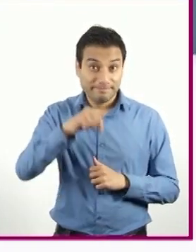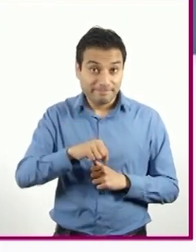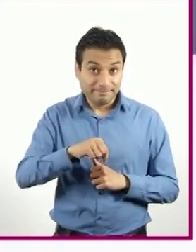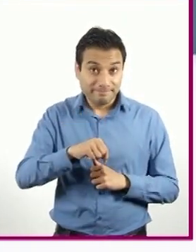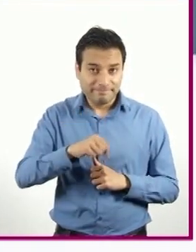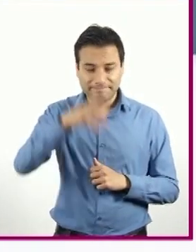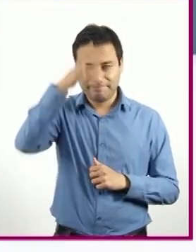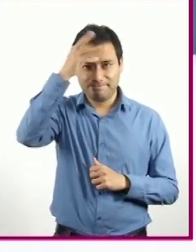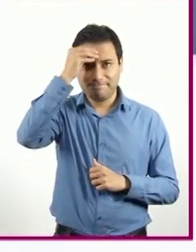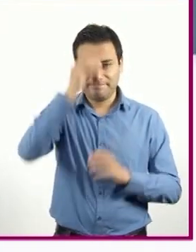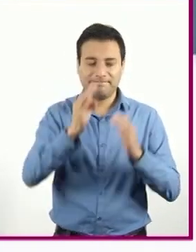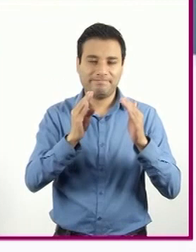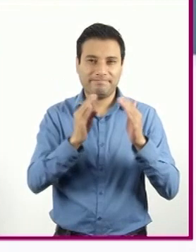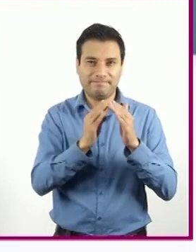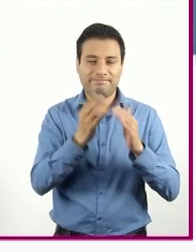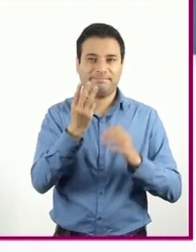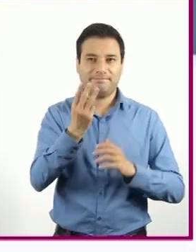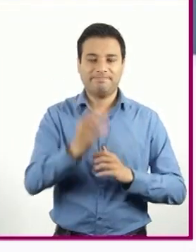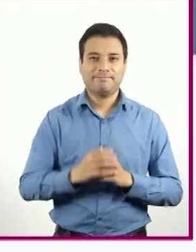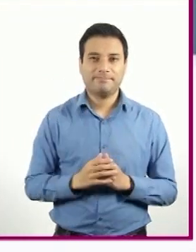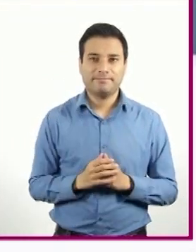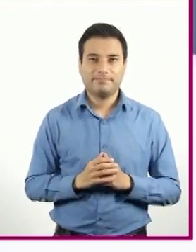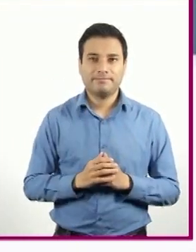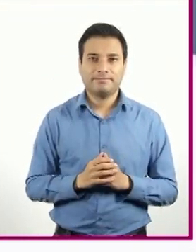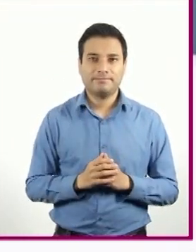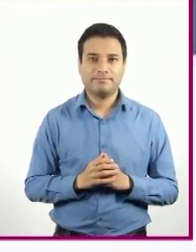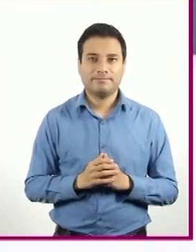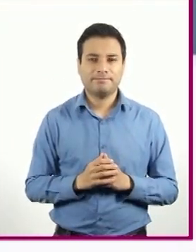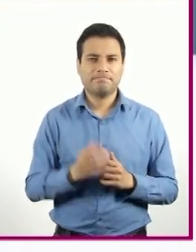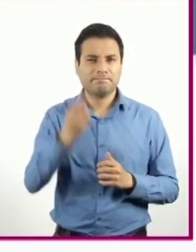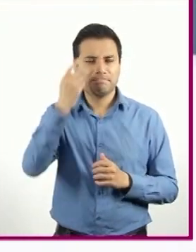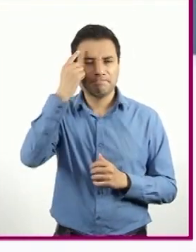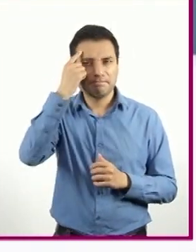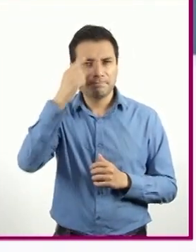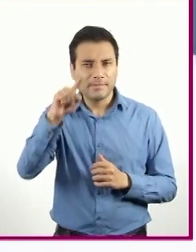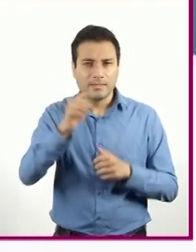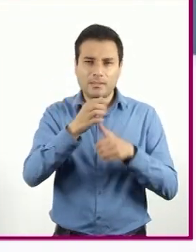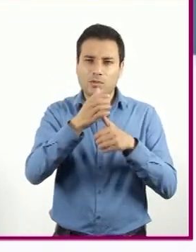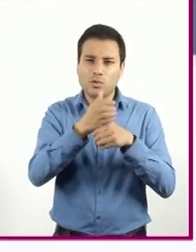en Aprende en Casa 3 para